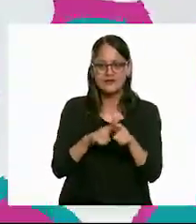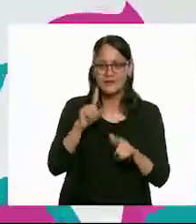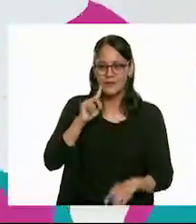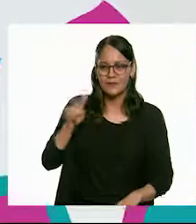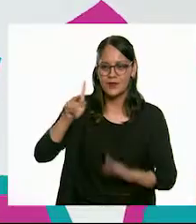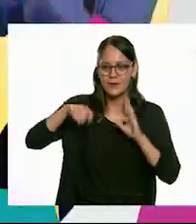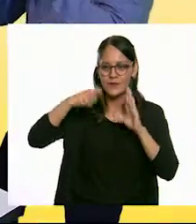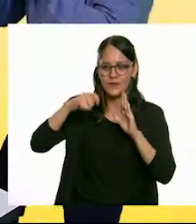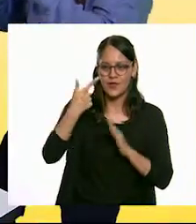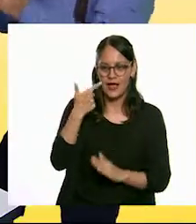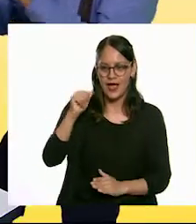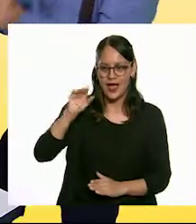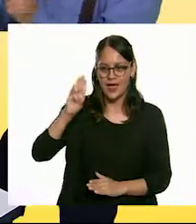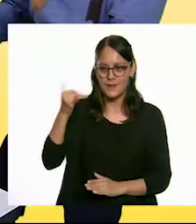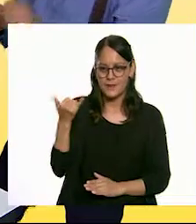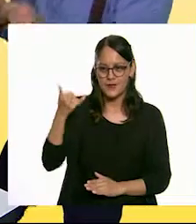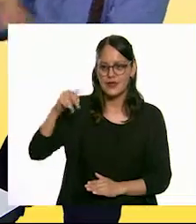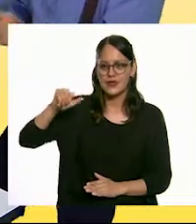¡Adelante!